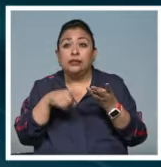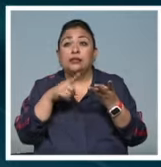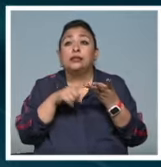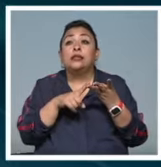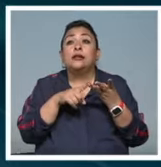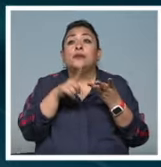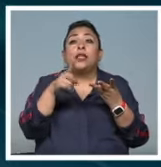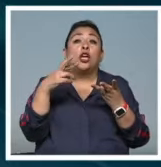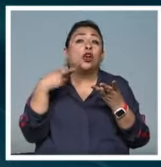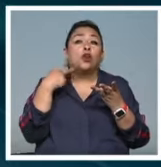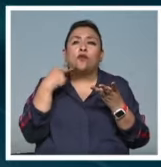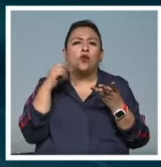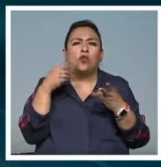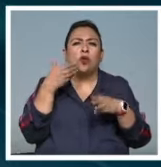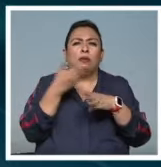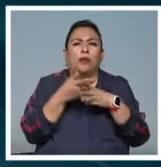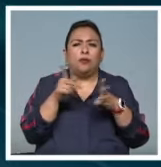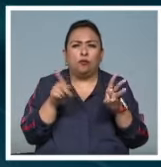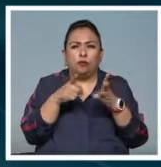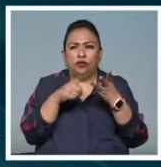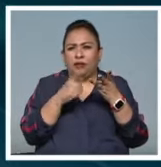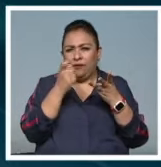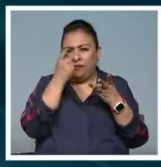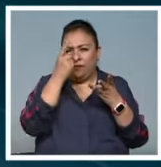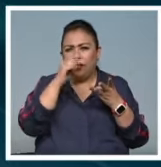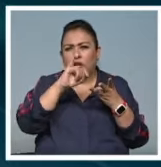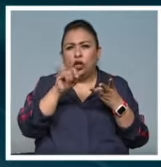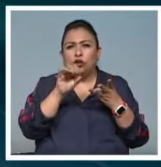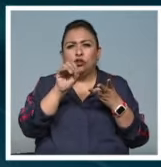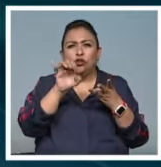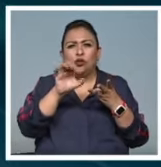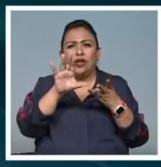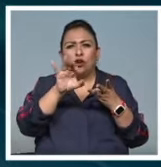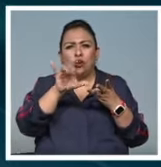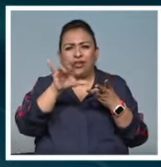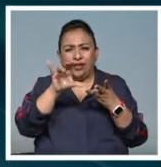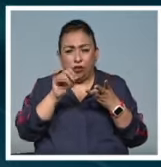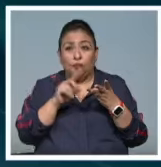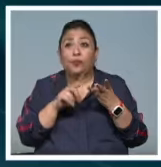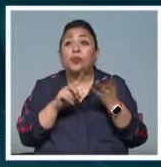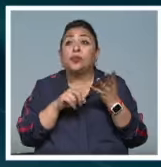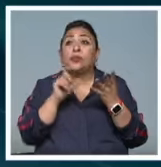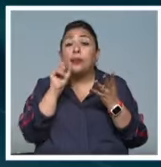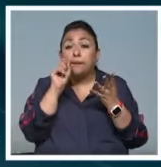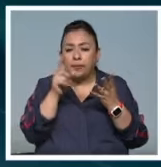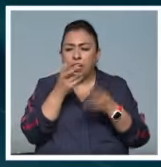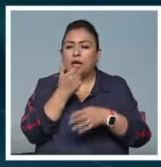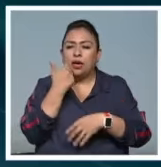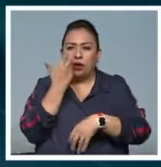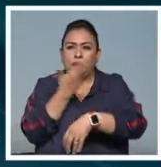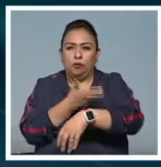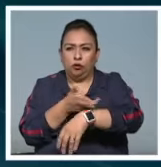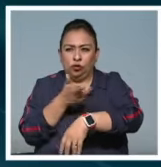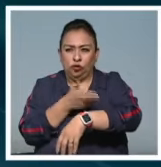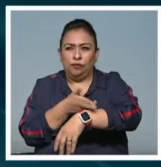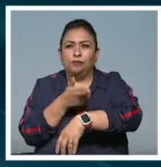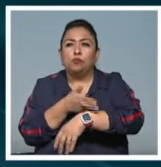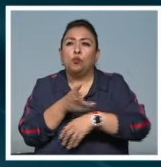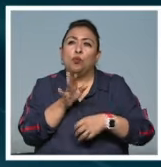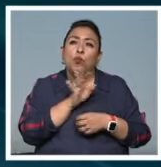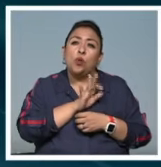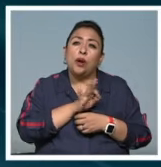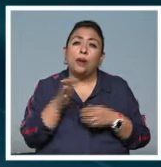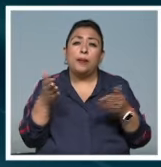o Un Robot No Hará Daño a la Música, del compositor Josué Collado. También estamos gestionando la posibilidad